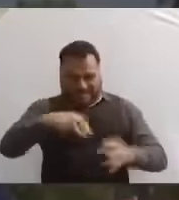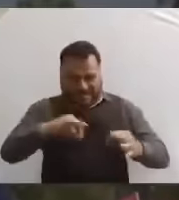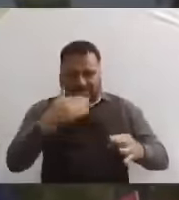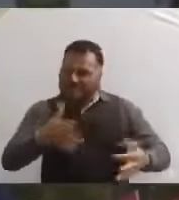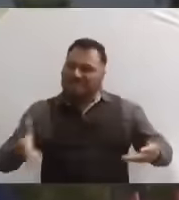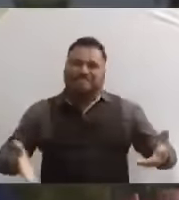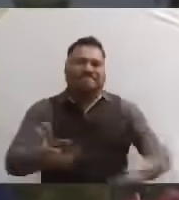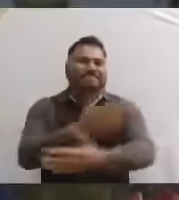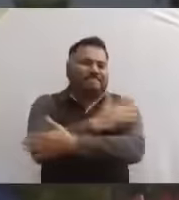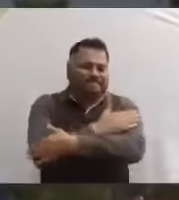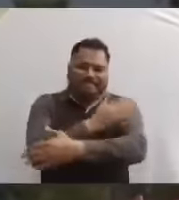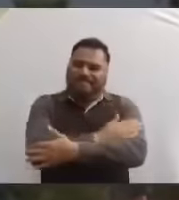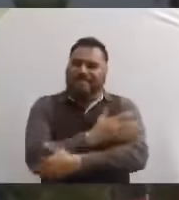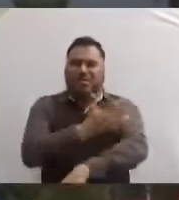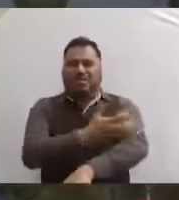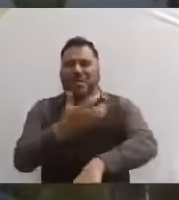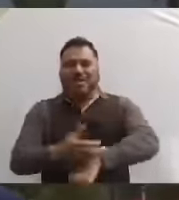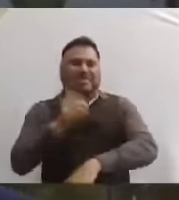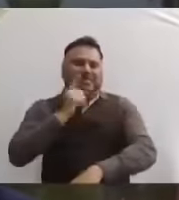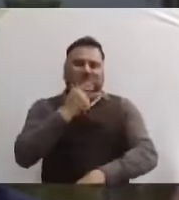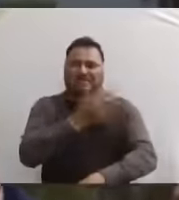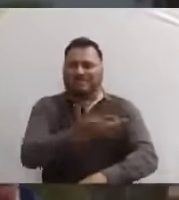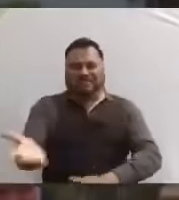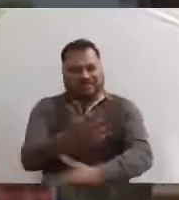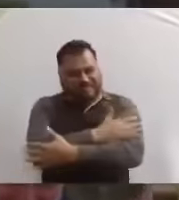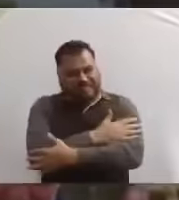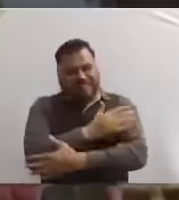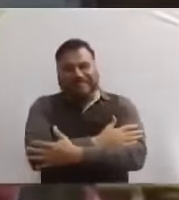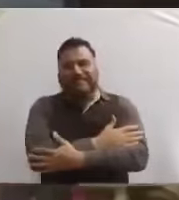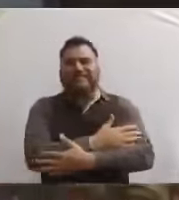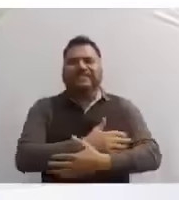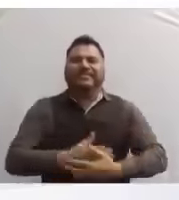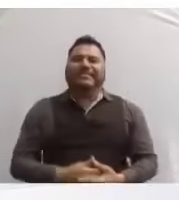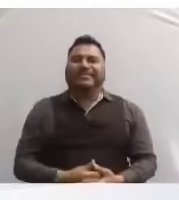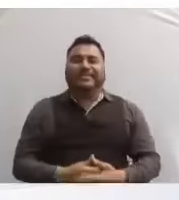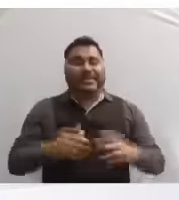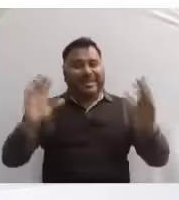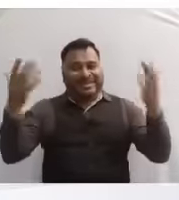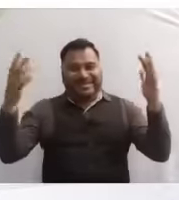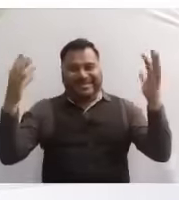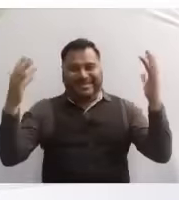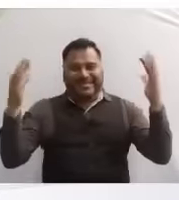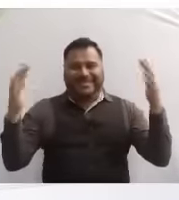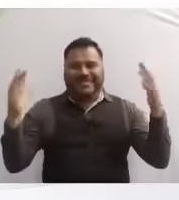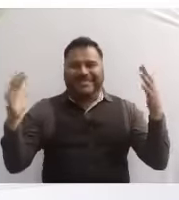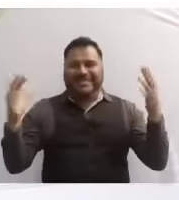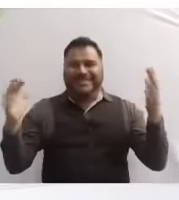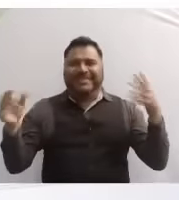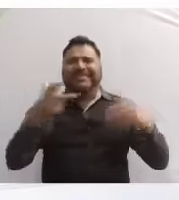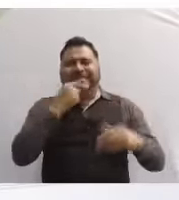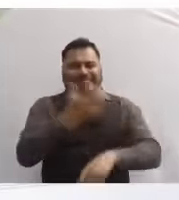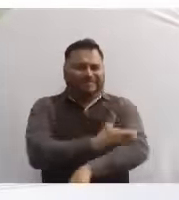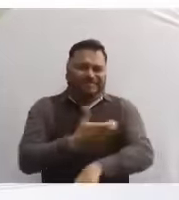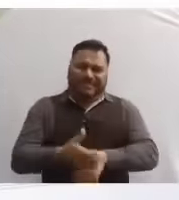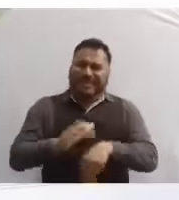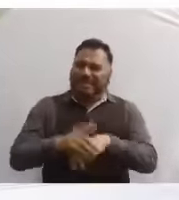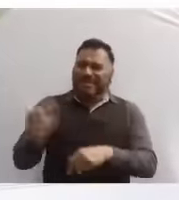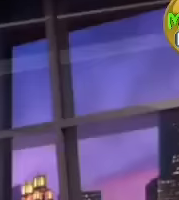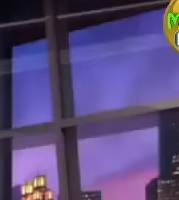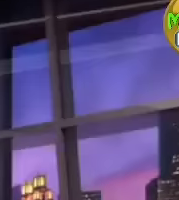abrazo, compañeras y compañeros! ¡Fuerte el aplauso para nuestro compañero y amigo Gerardo Fernández